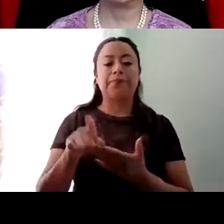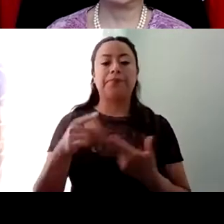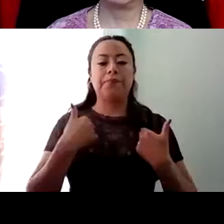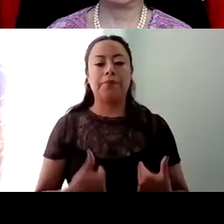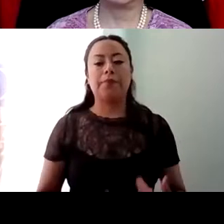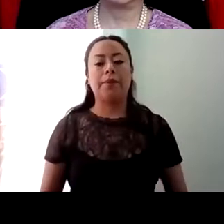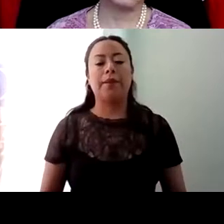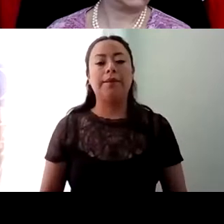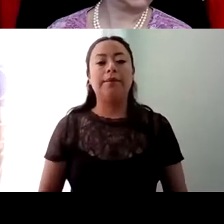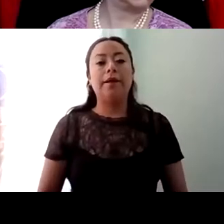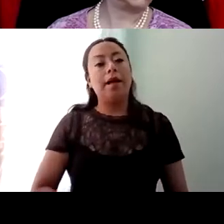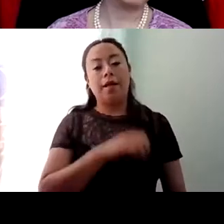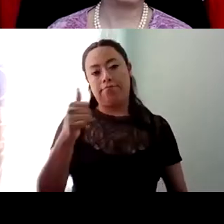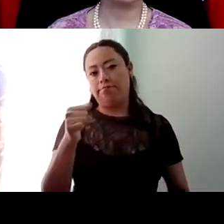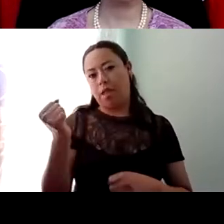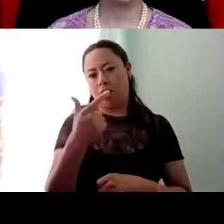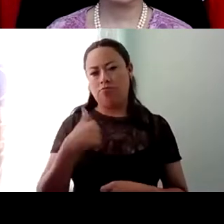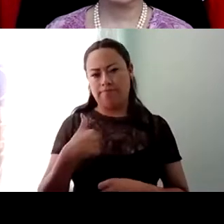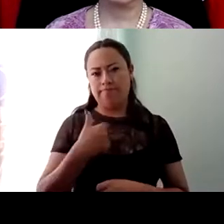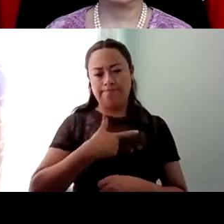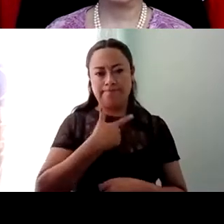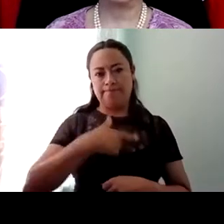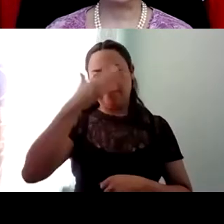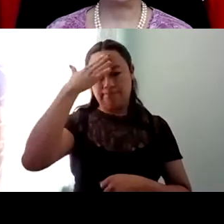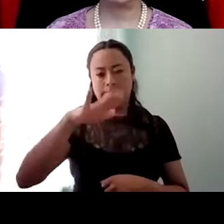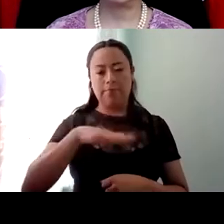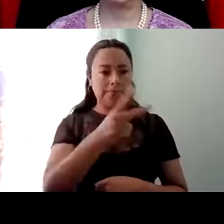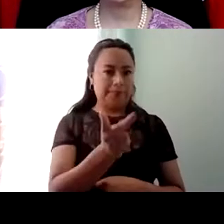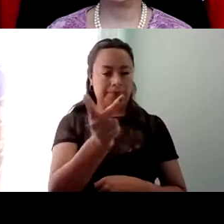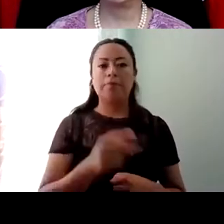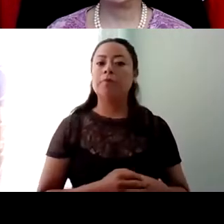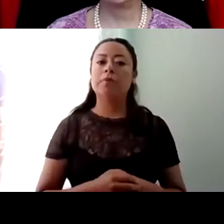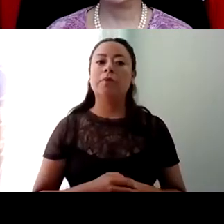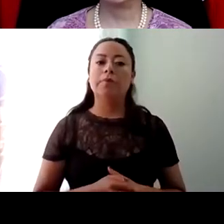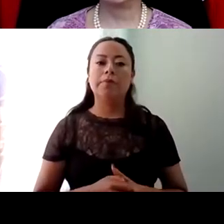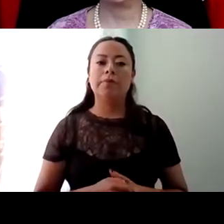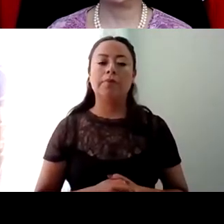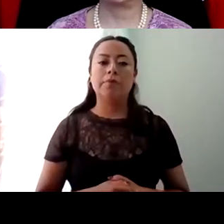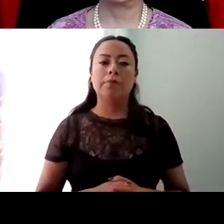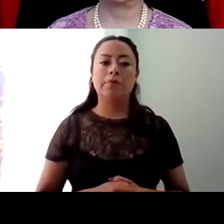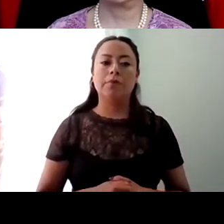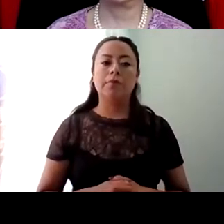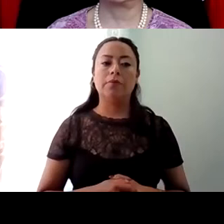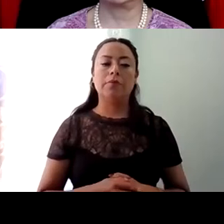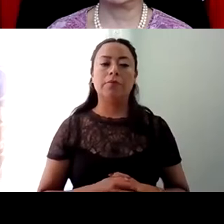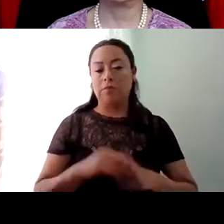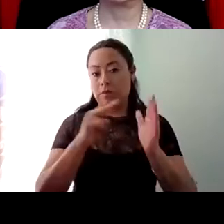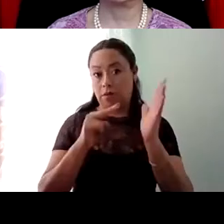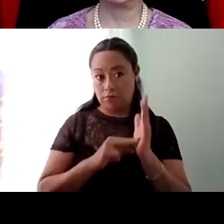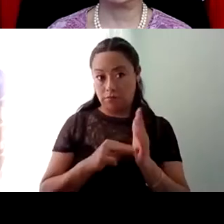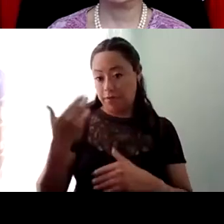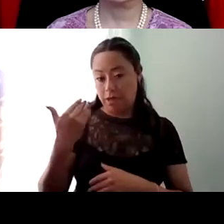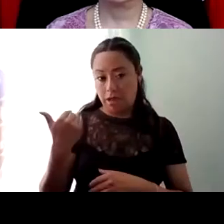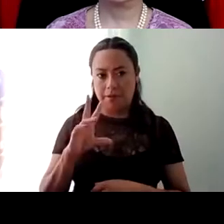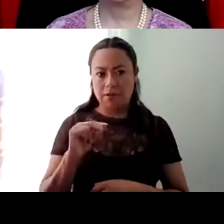me gustaría conocer, preguntarle es claro que un instrumento normativo muy reciente, pero que me gustaría conocer